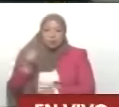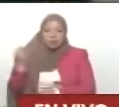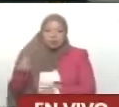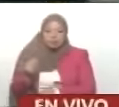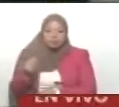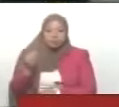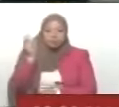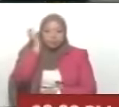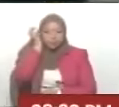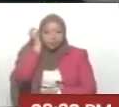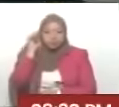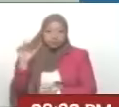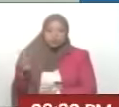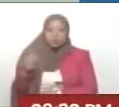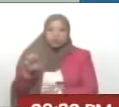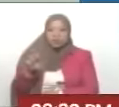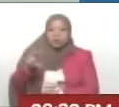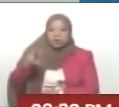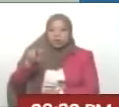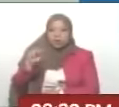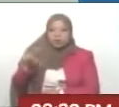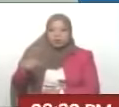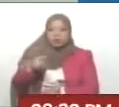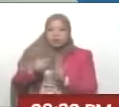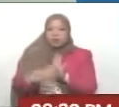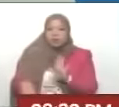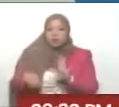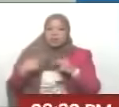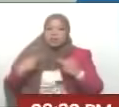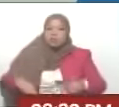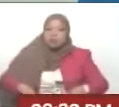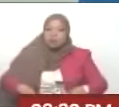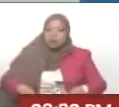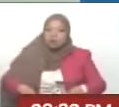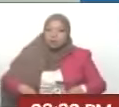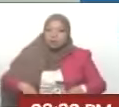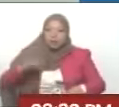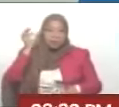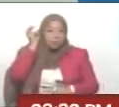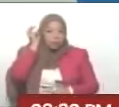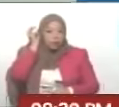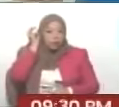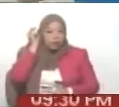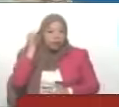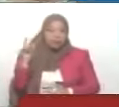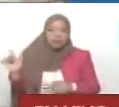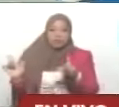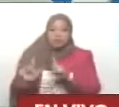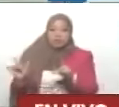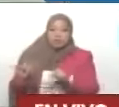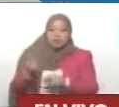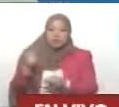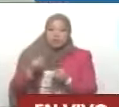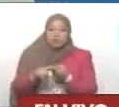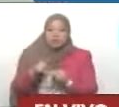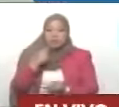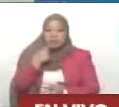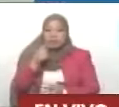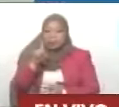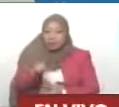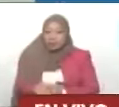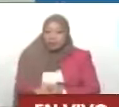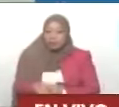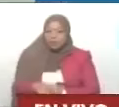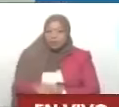Garvey, Camila Fabri, defensora de los derechos humanos y también en la producción, y la presidenta de TV, Marlinda. Así que,